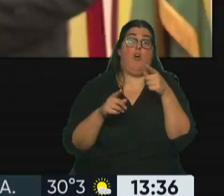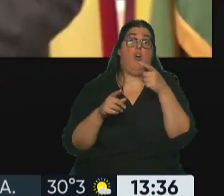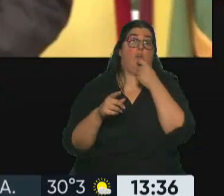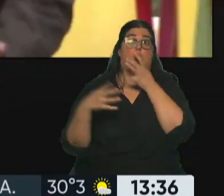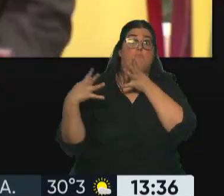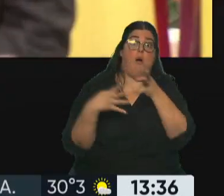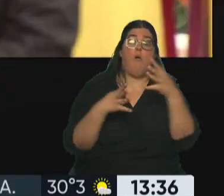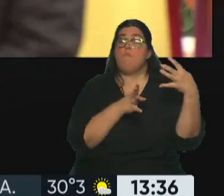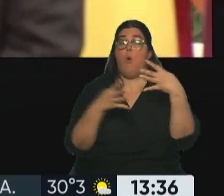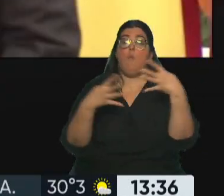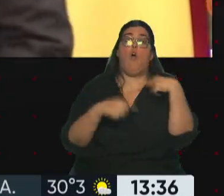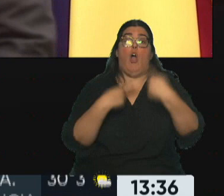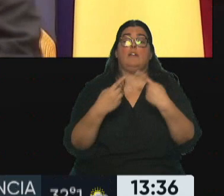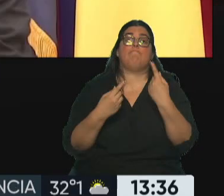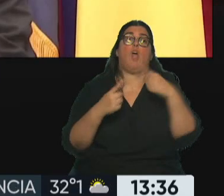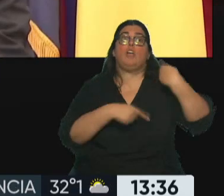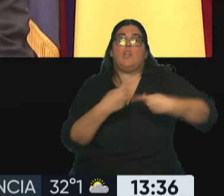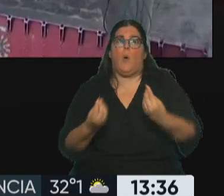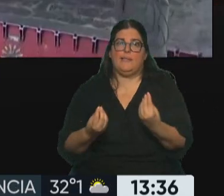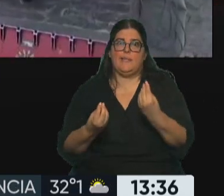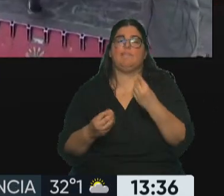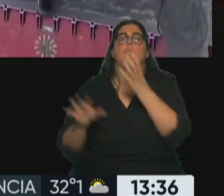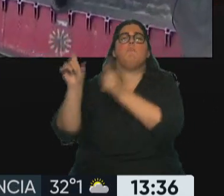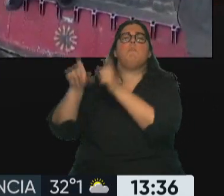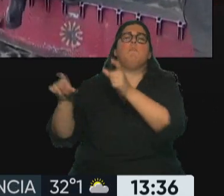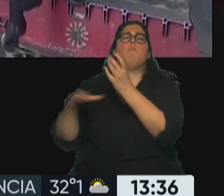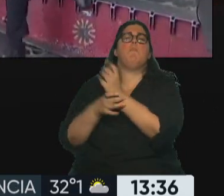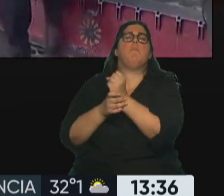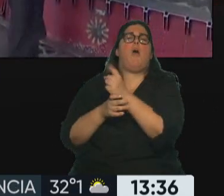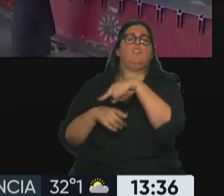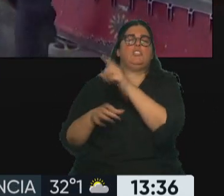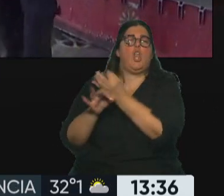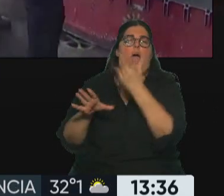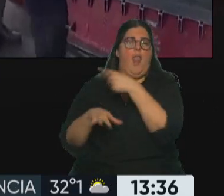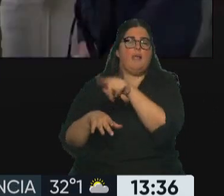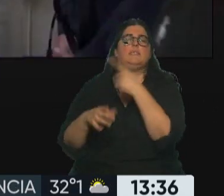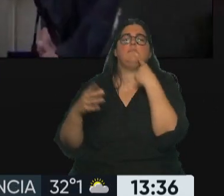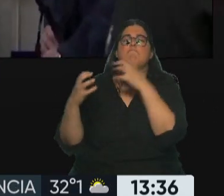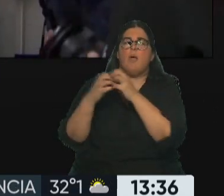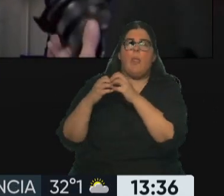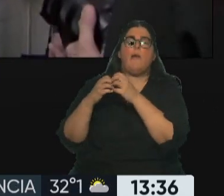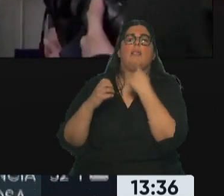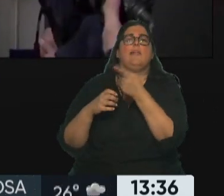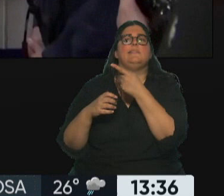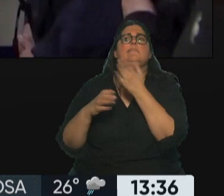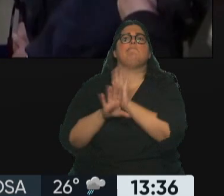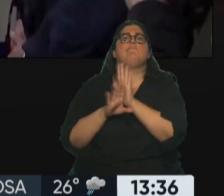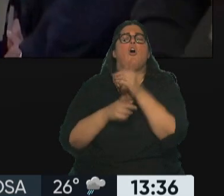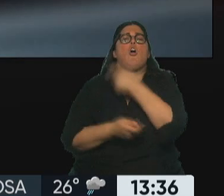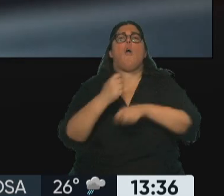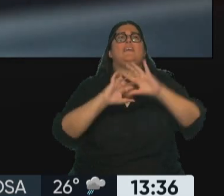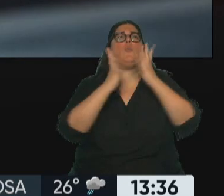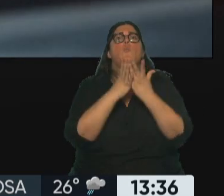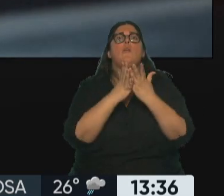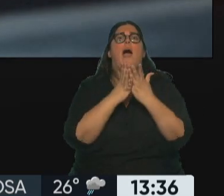discutían los especialistas durante esta semana si ya rápidamente esto podía generar un impacto en el comercio mundial no solo en términos de tiempos